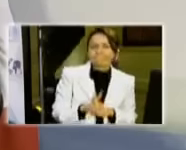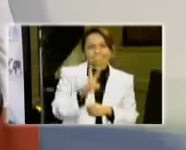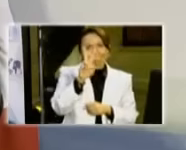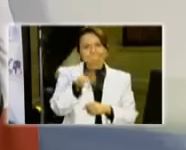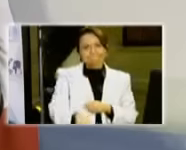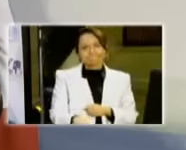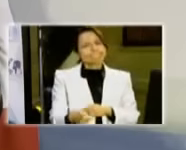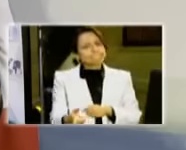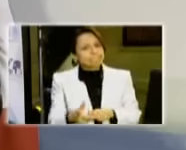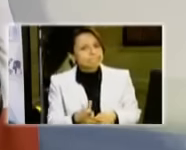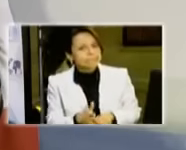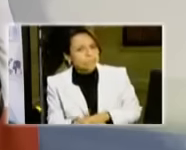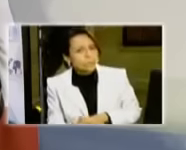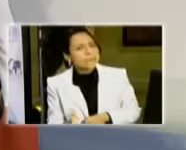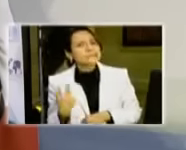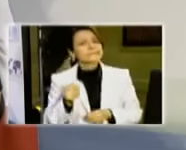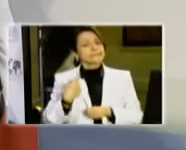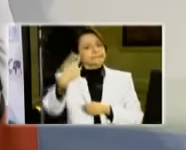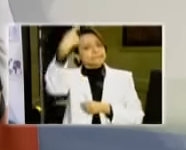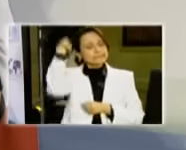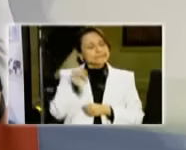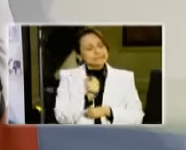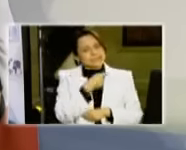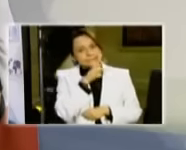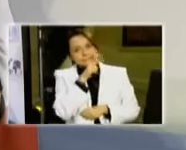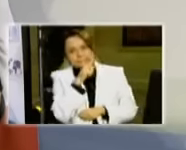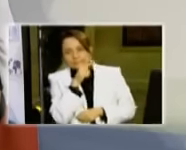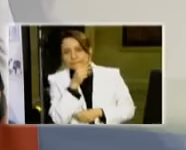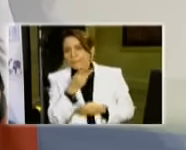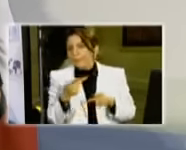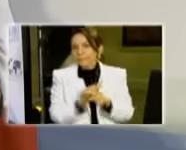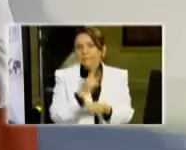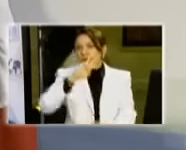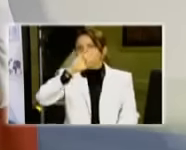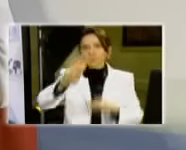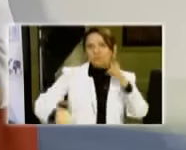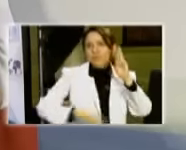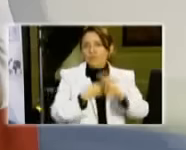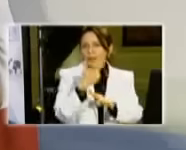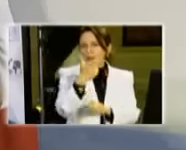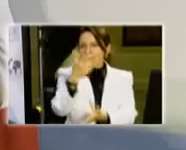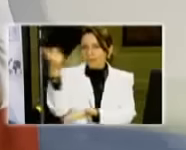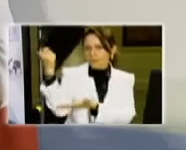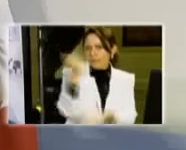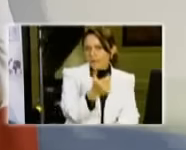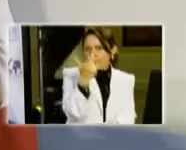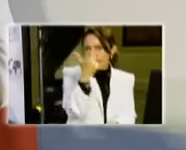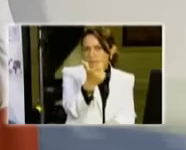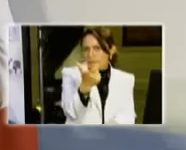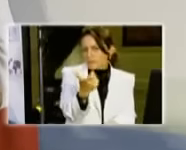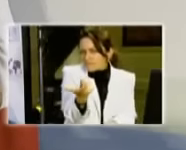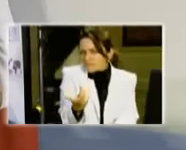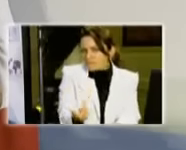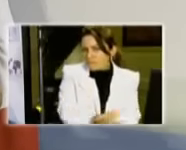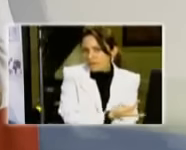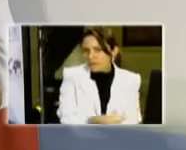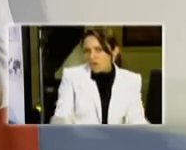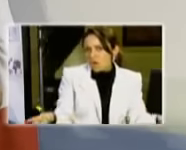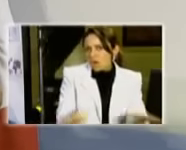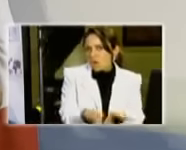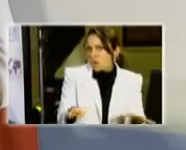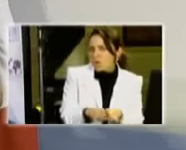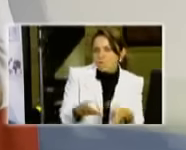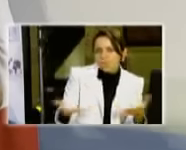vigente sobre la recuperación de la economía mundial. Sin embargo, la alarma coyuntural no debe apartarnos de la